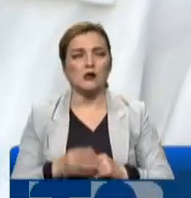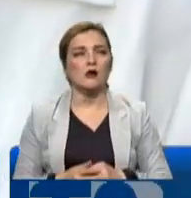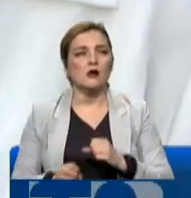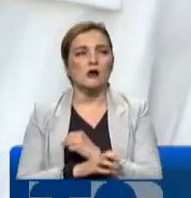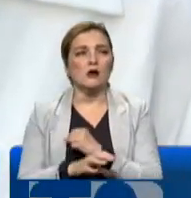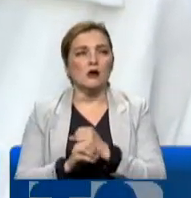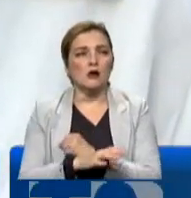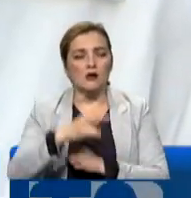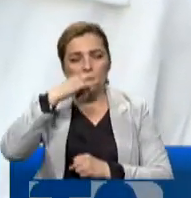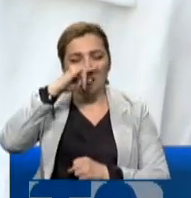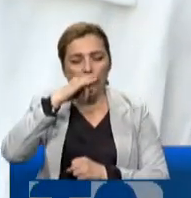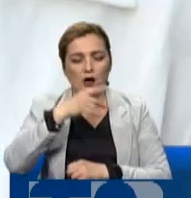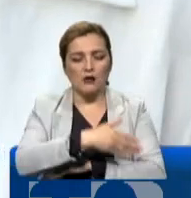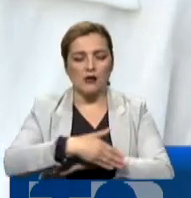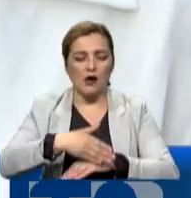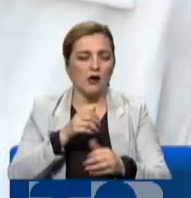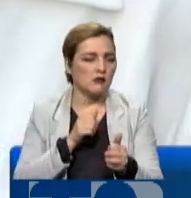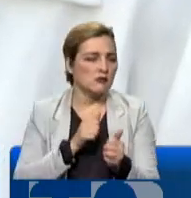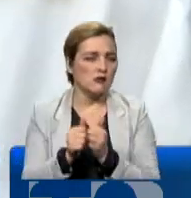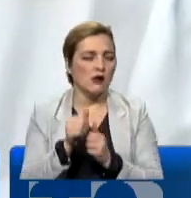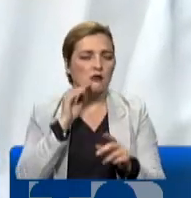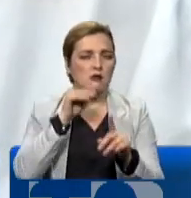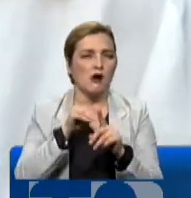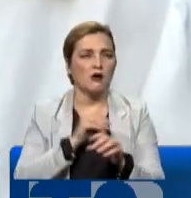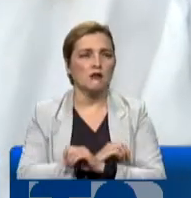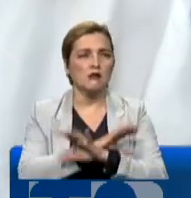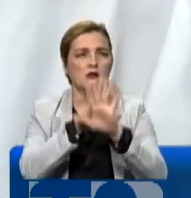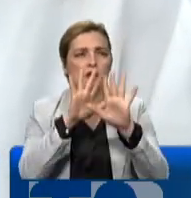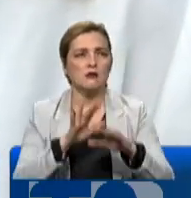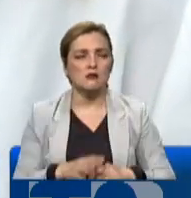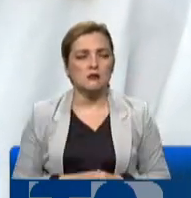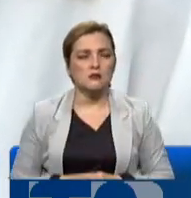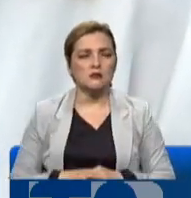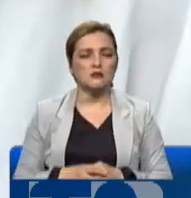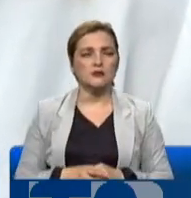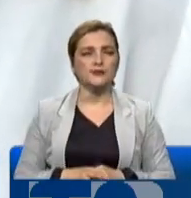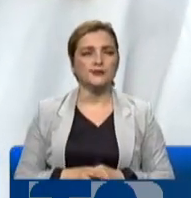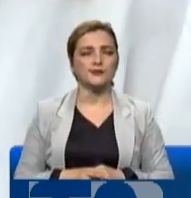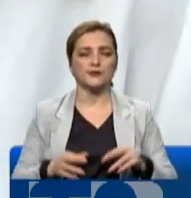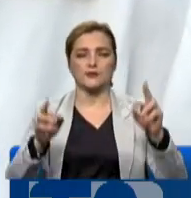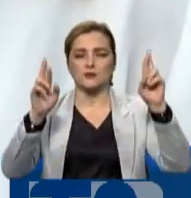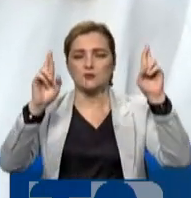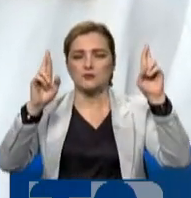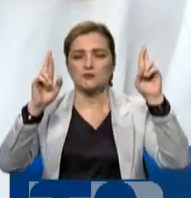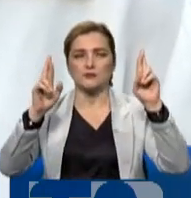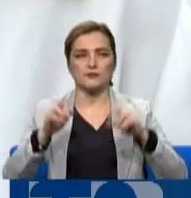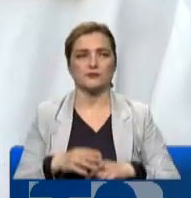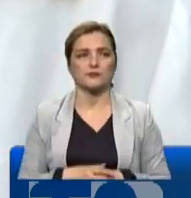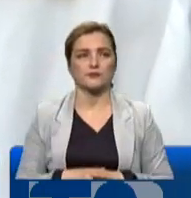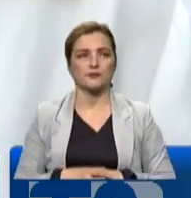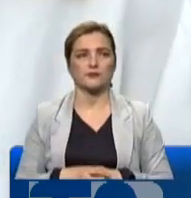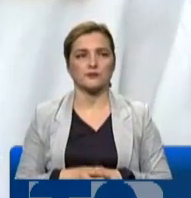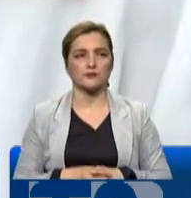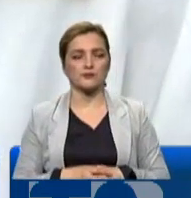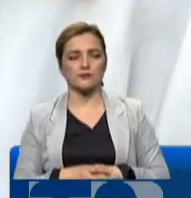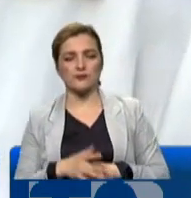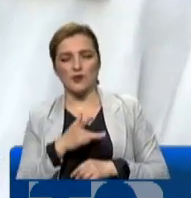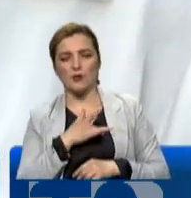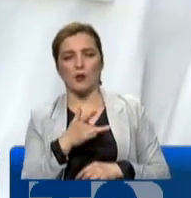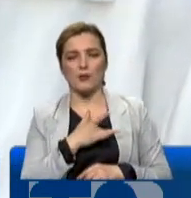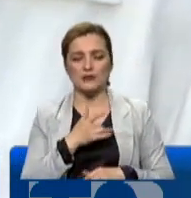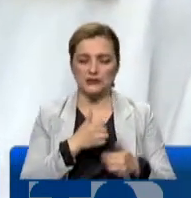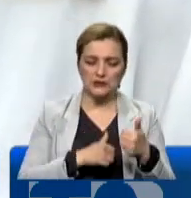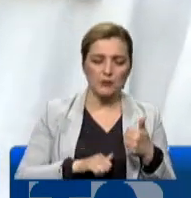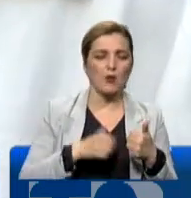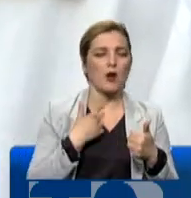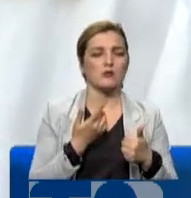Niños Sin Fronteras tiene un mensaje muy claro, ¿no? En donde dice: ojalá la bandera no pese más que la empatía en el corazón de